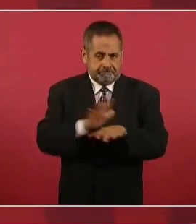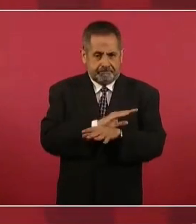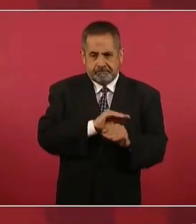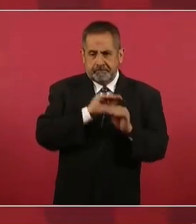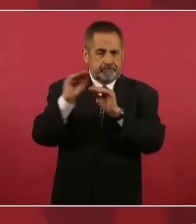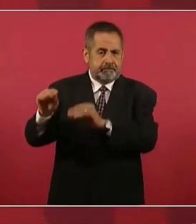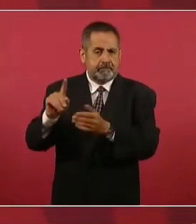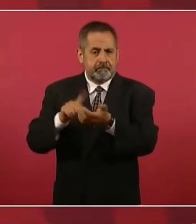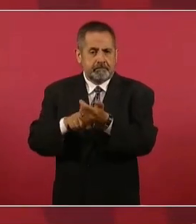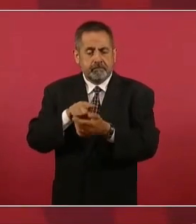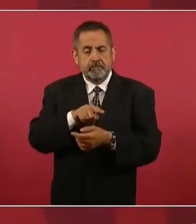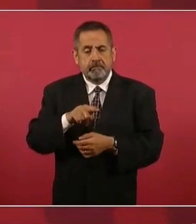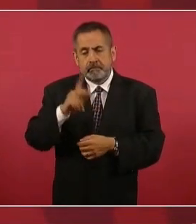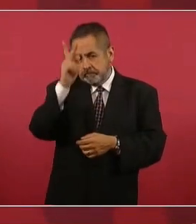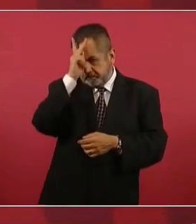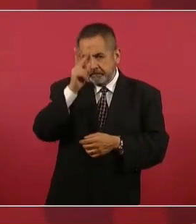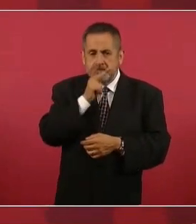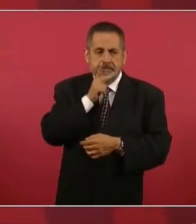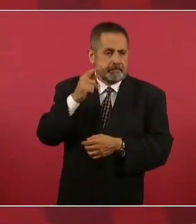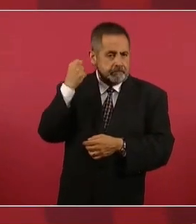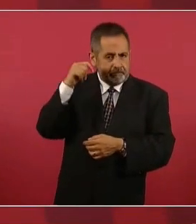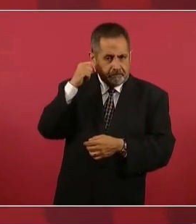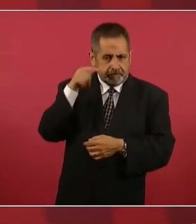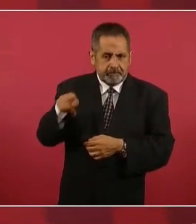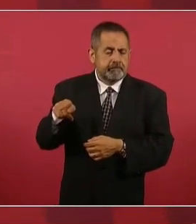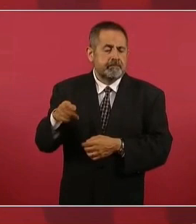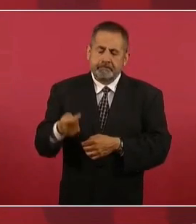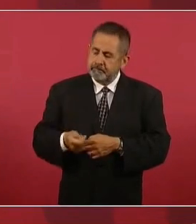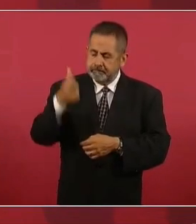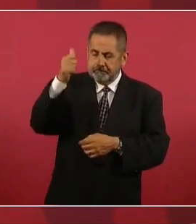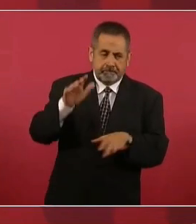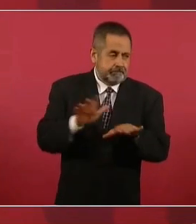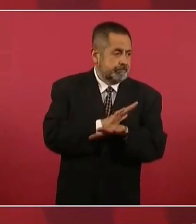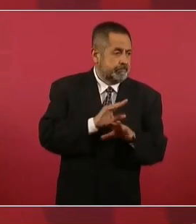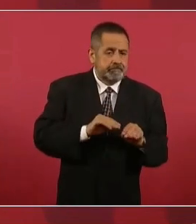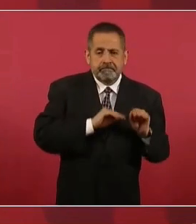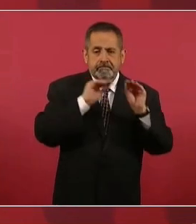que está en Villahermosa, fue la primera.